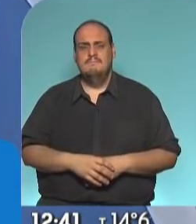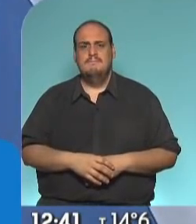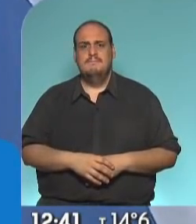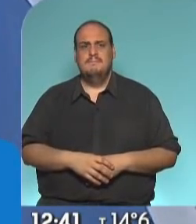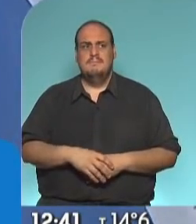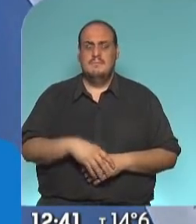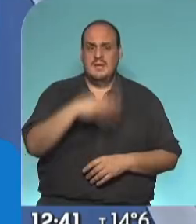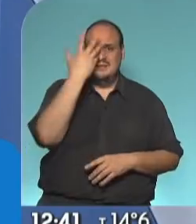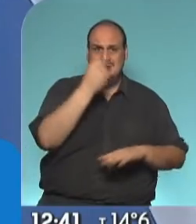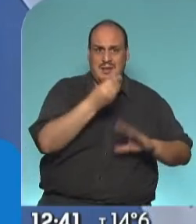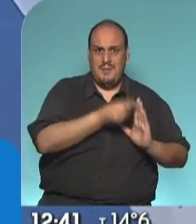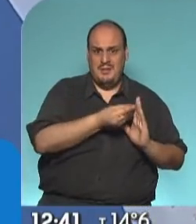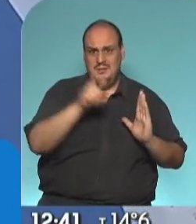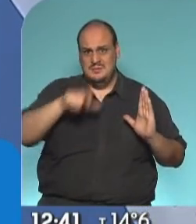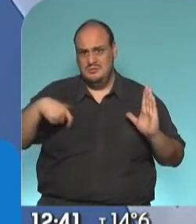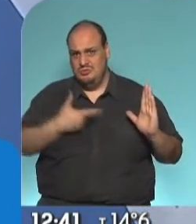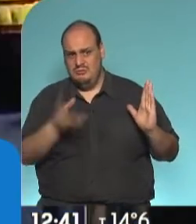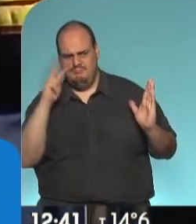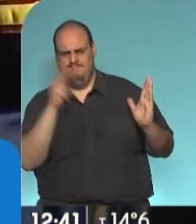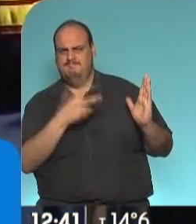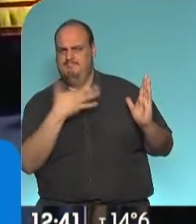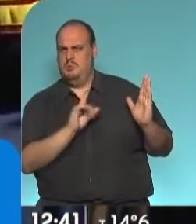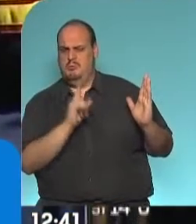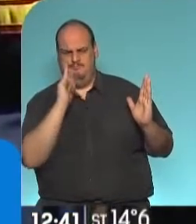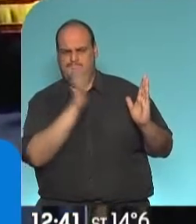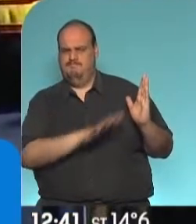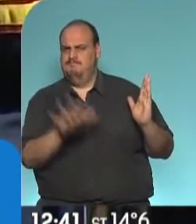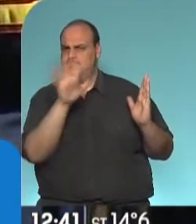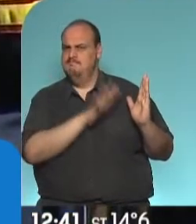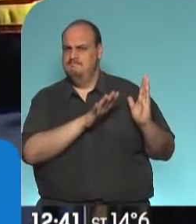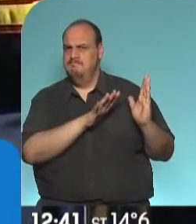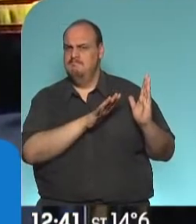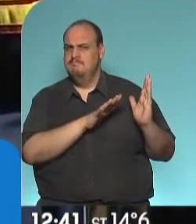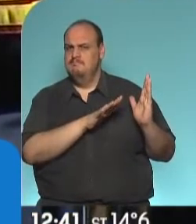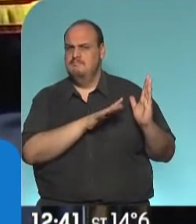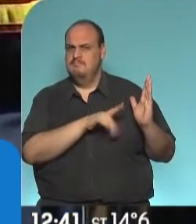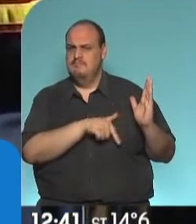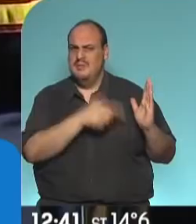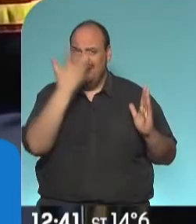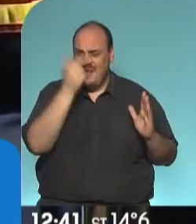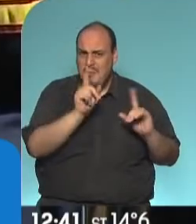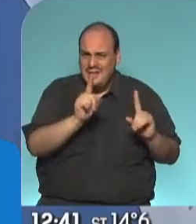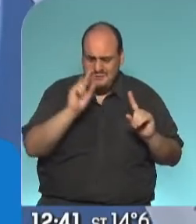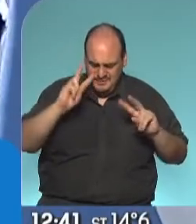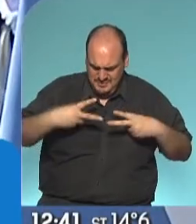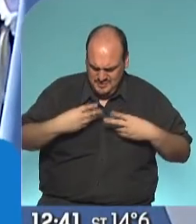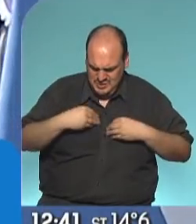Incomprensible, visto a la distancia, que San Martín alguna vez había visto mellada